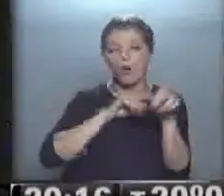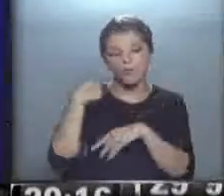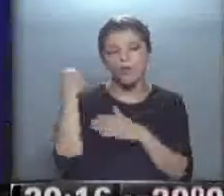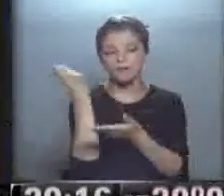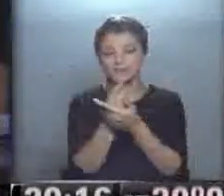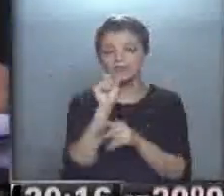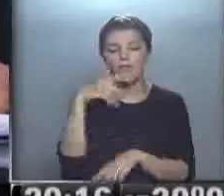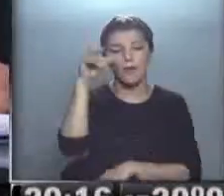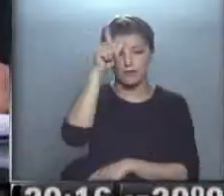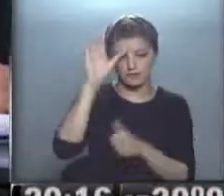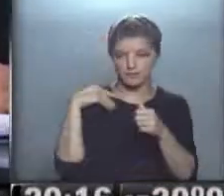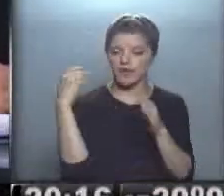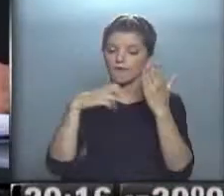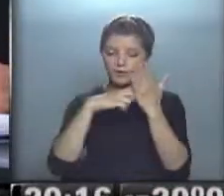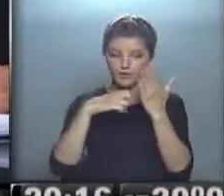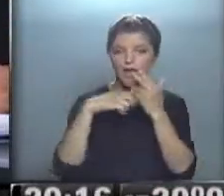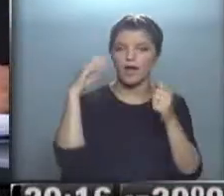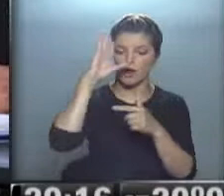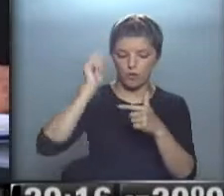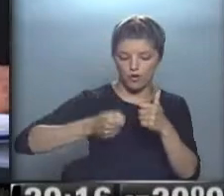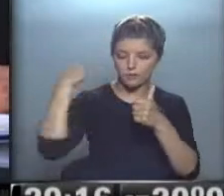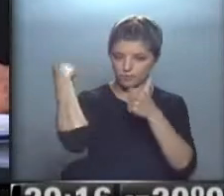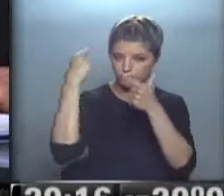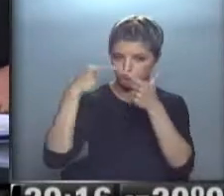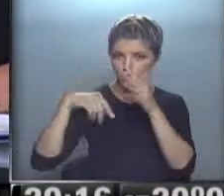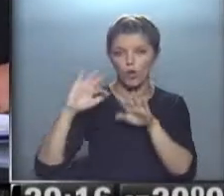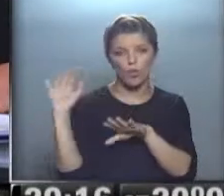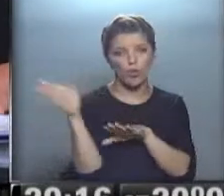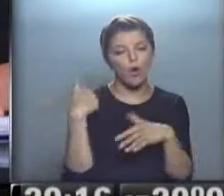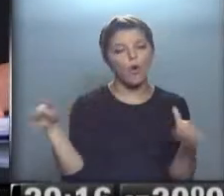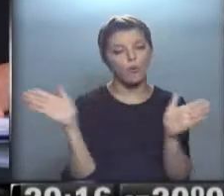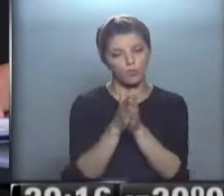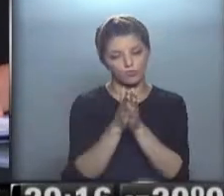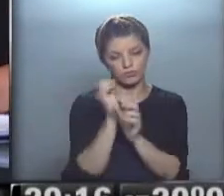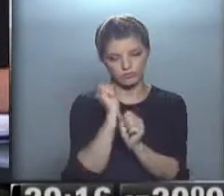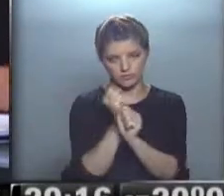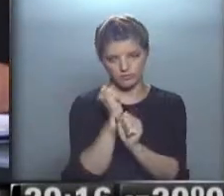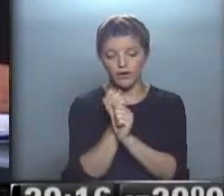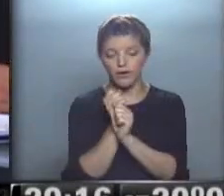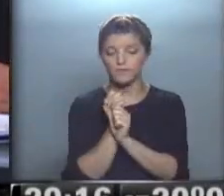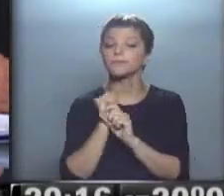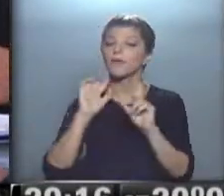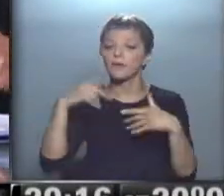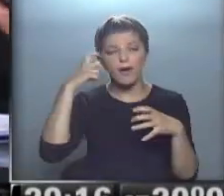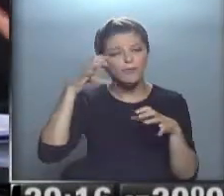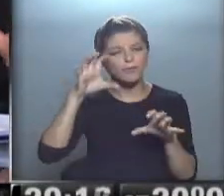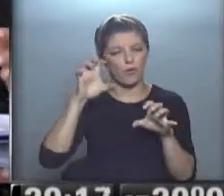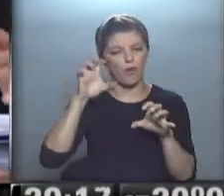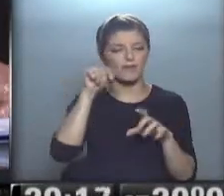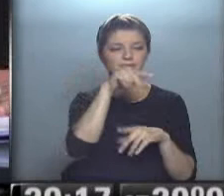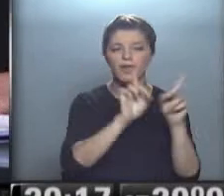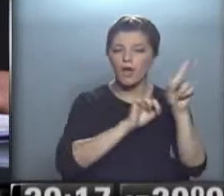de la justicia, fiscal más jueza. Así es, recordemos también que se trataría de prófugos de algunas de las